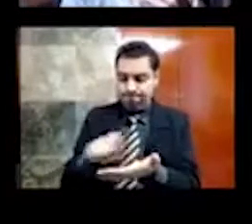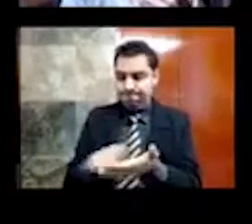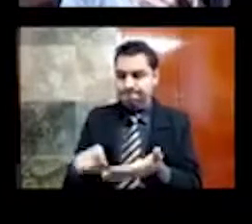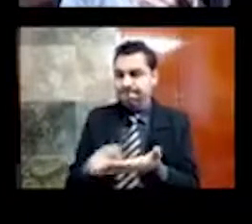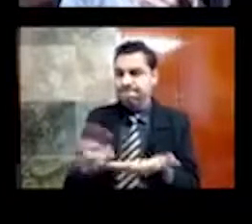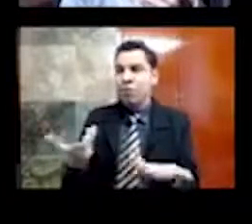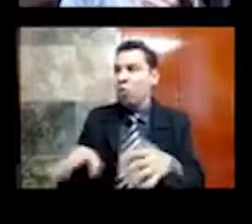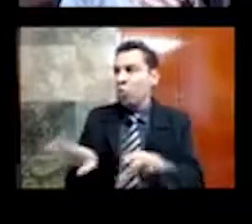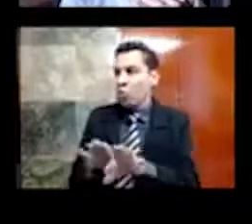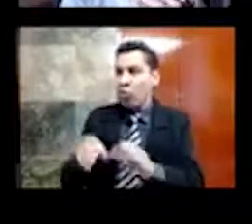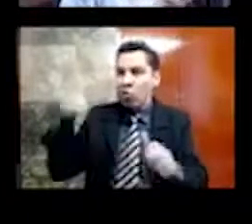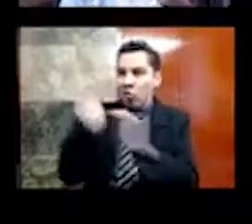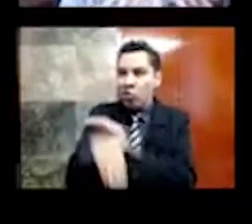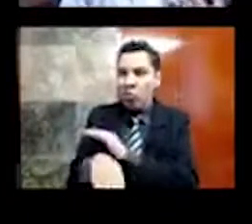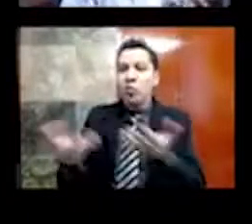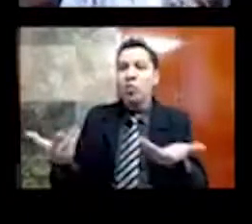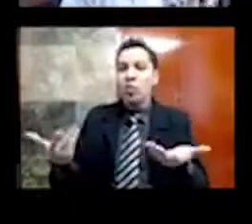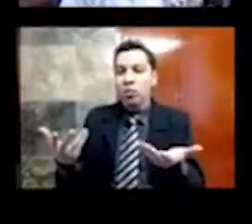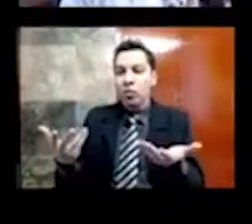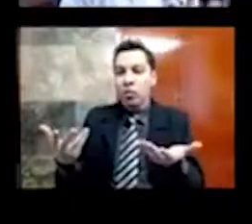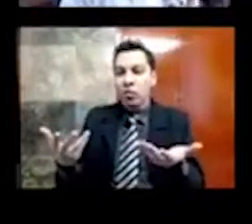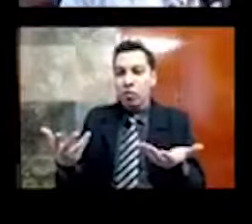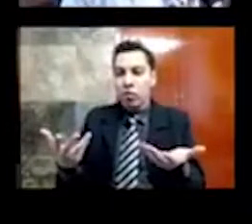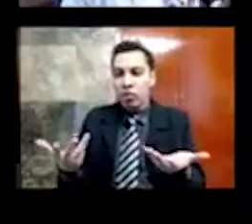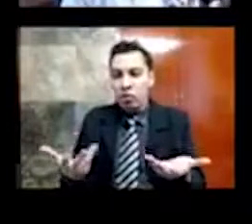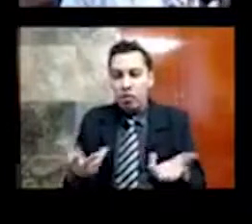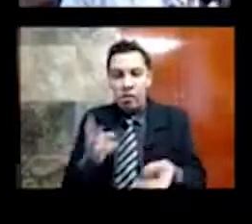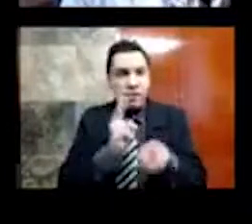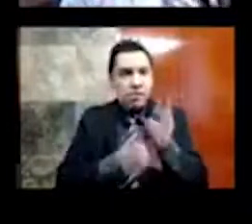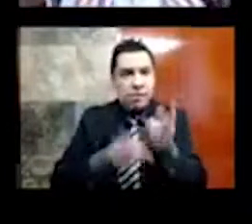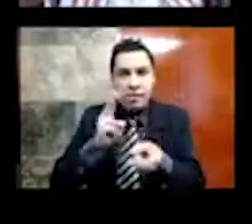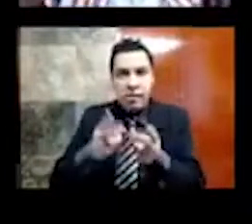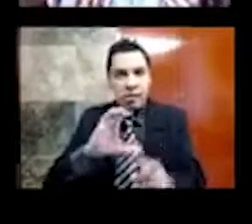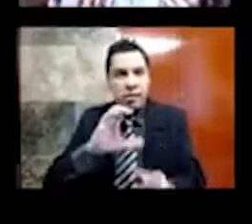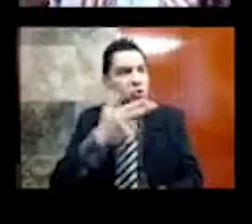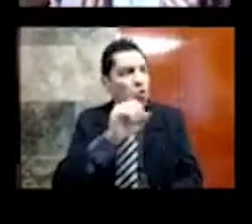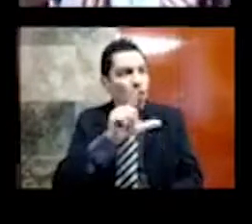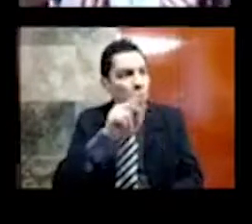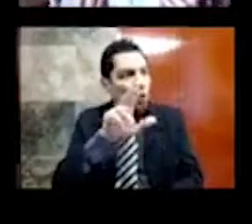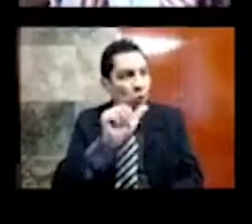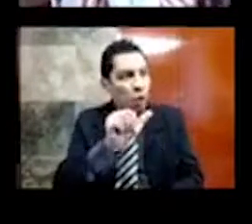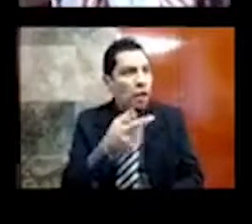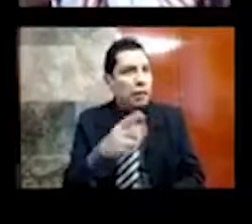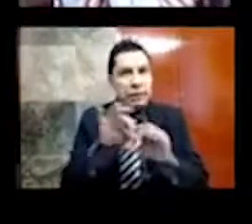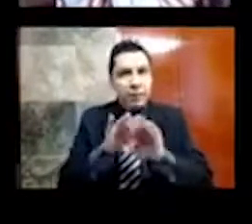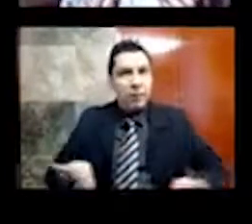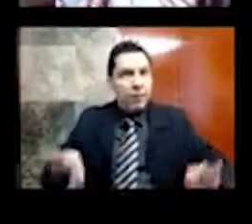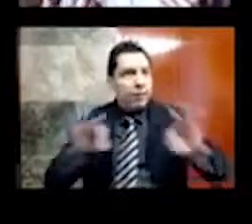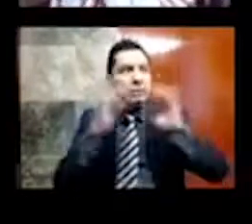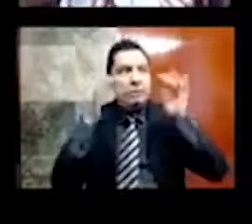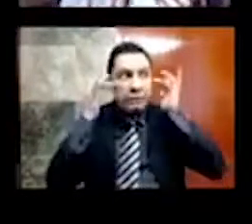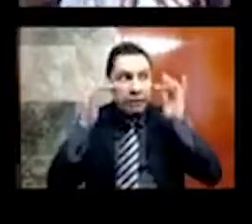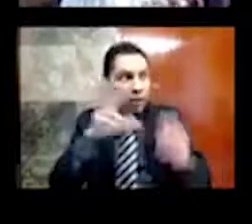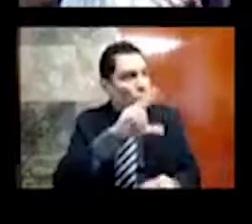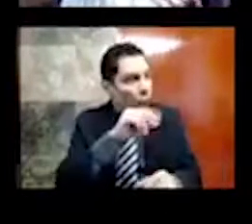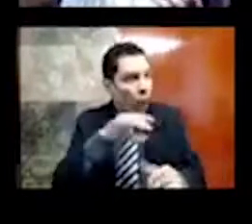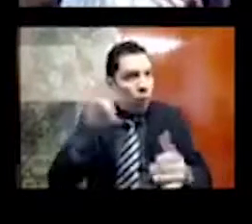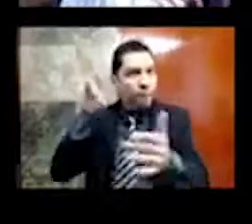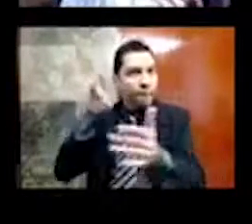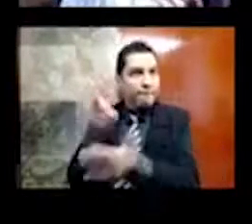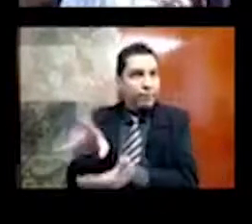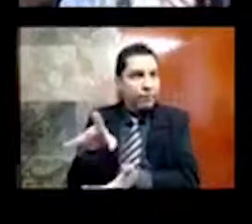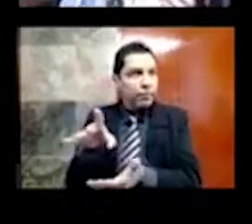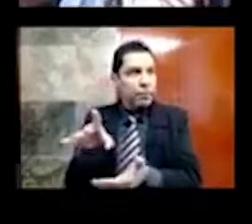atrás. Y le platican qué es Cholula, y entonces Cortés toma la decisión de atacar